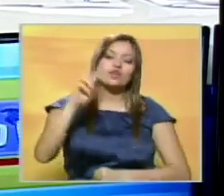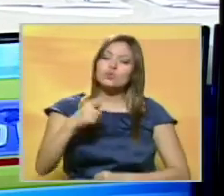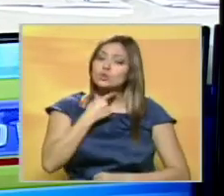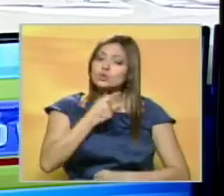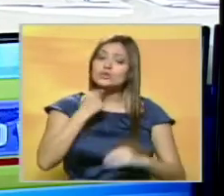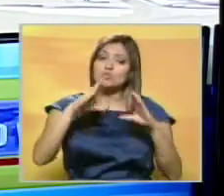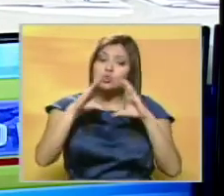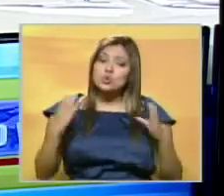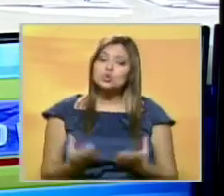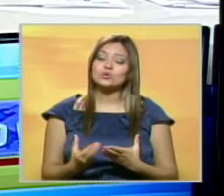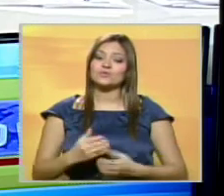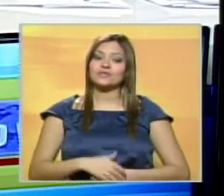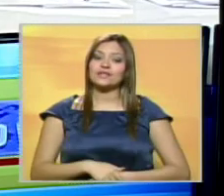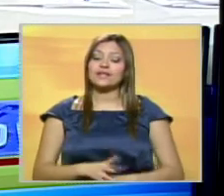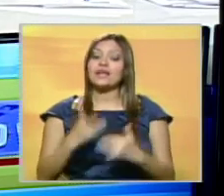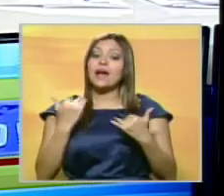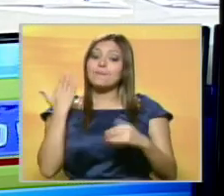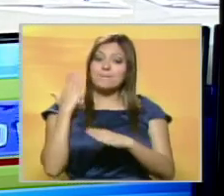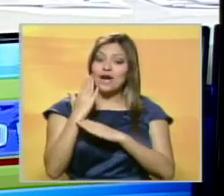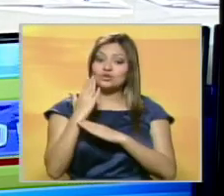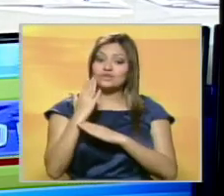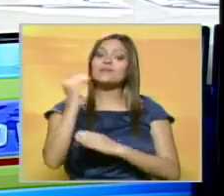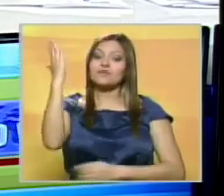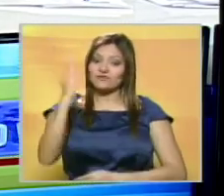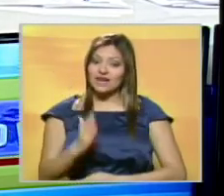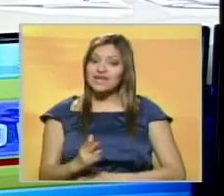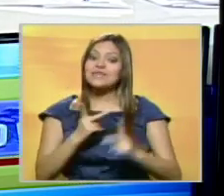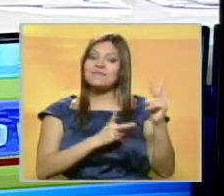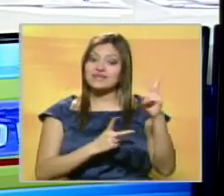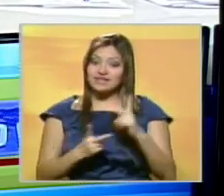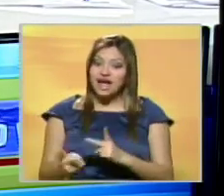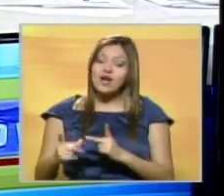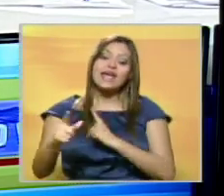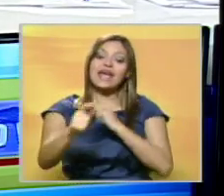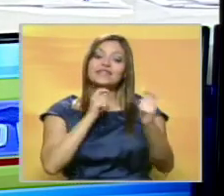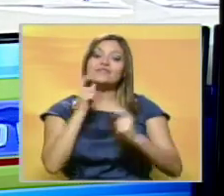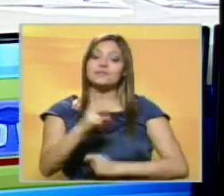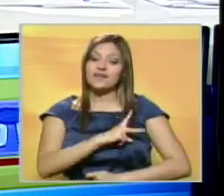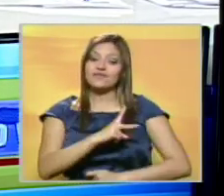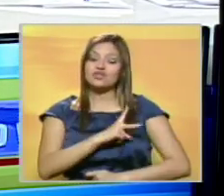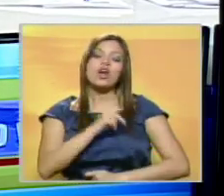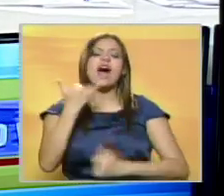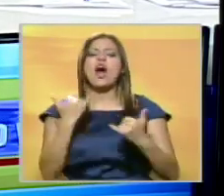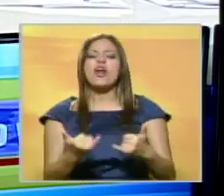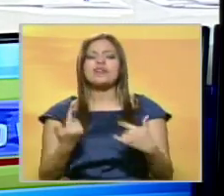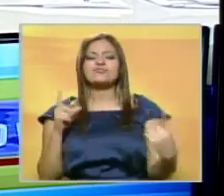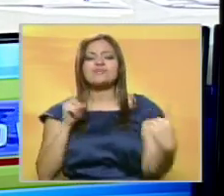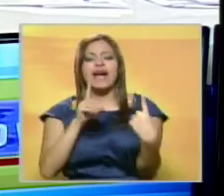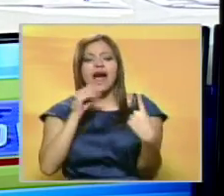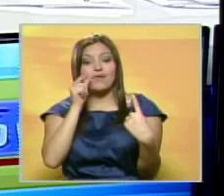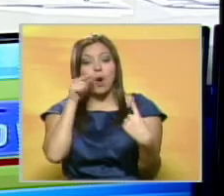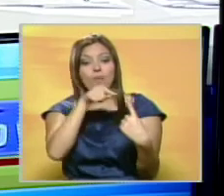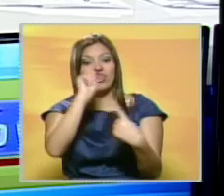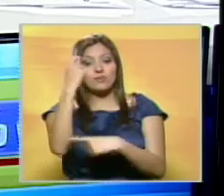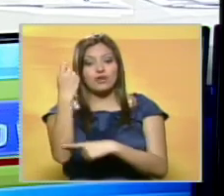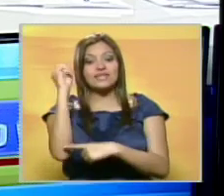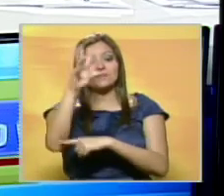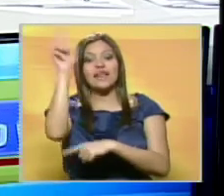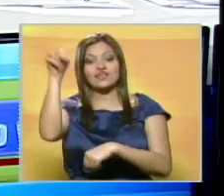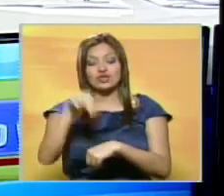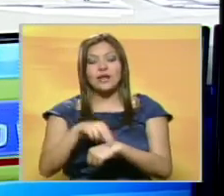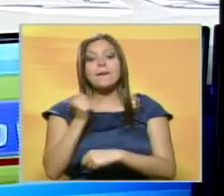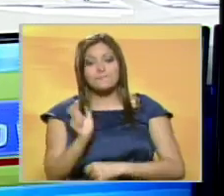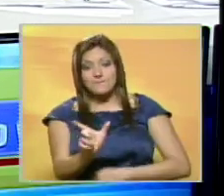mundo. Así es. Amigos, otra pausa y al regreso invitados a Entrevista Venevisión, esta vez para conversar con el diputado a la Asamblea Nacional